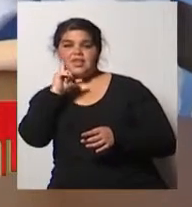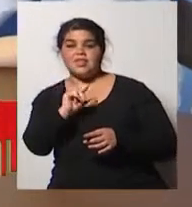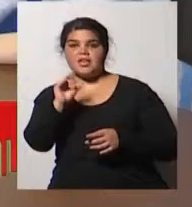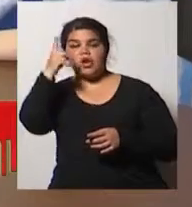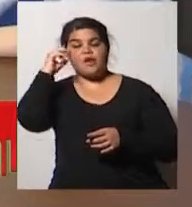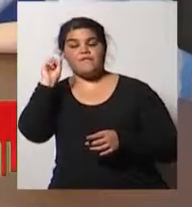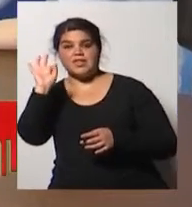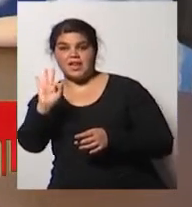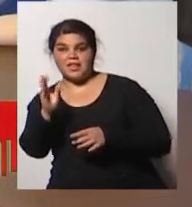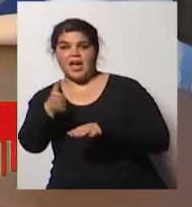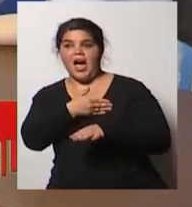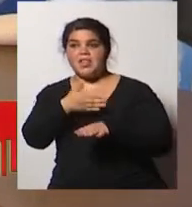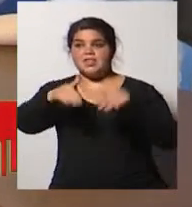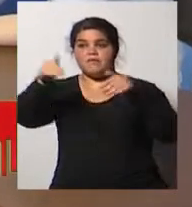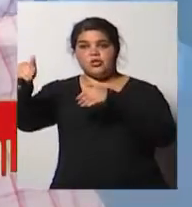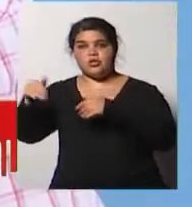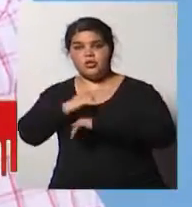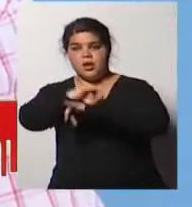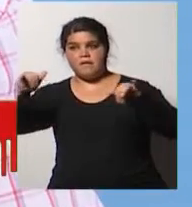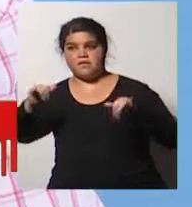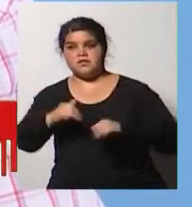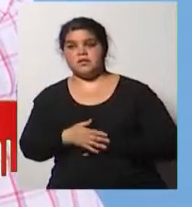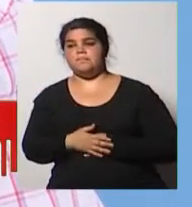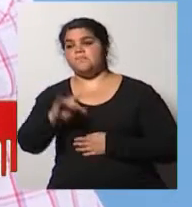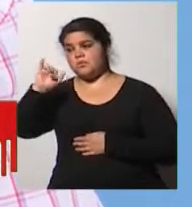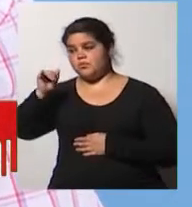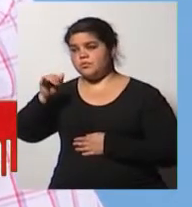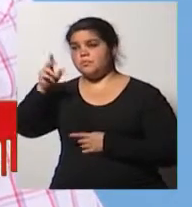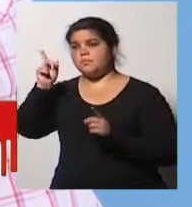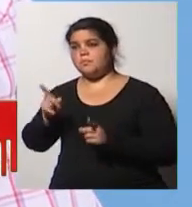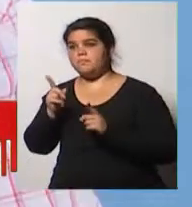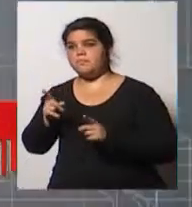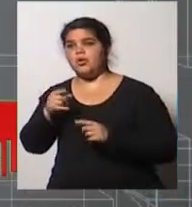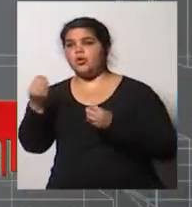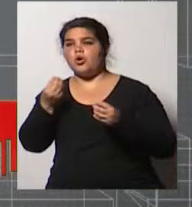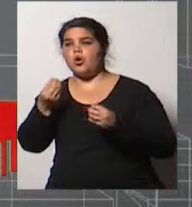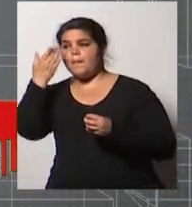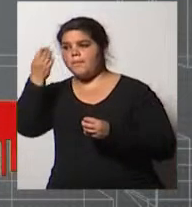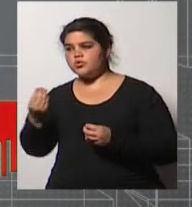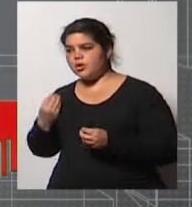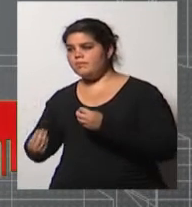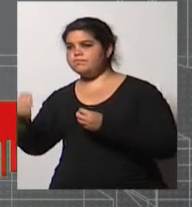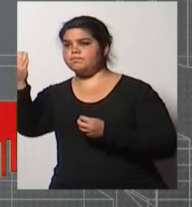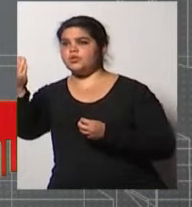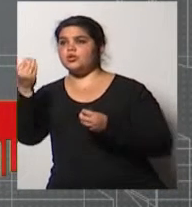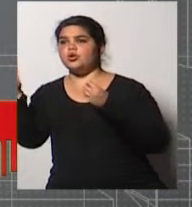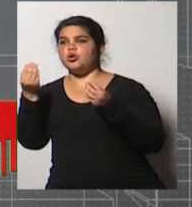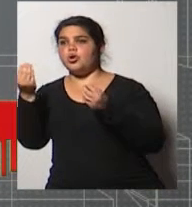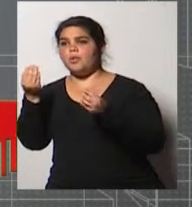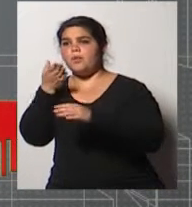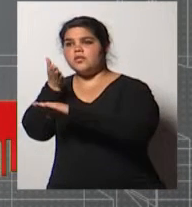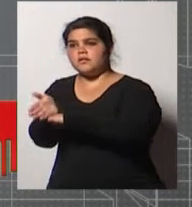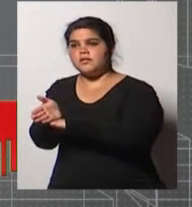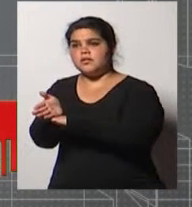Alperovich es hasta ahora en octubre, ¿no? Exactamente. Por su parte, MDZ titulaba: ¿cómo sería un potencial interventor, una potencial intervención en Tucumán?